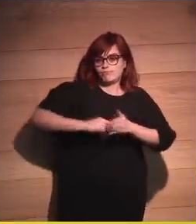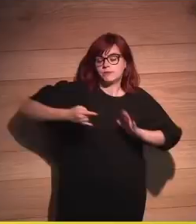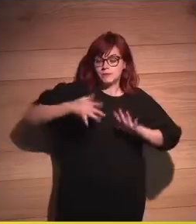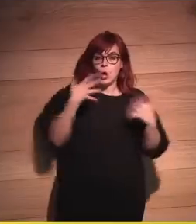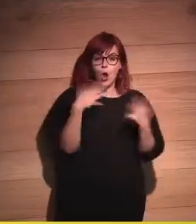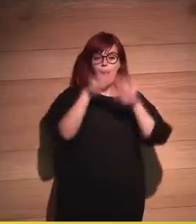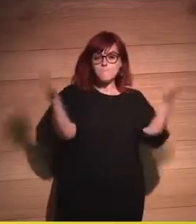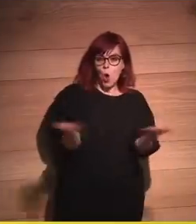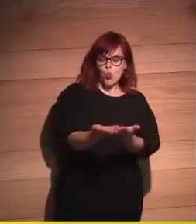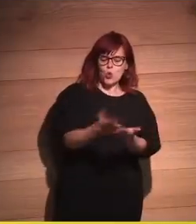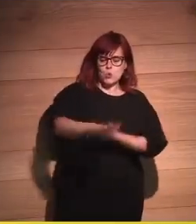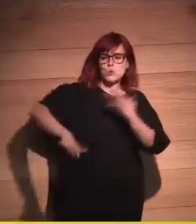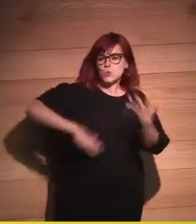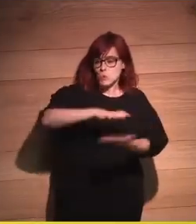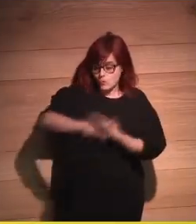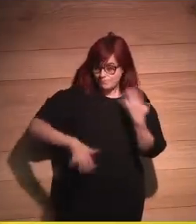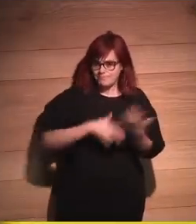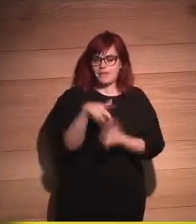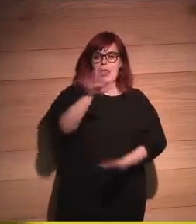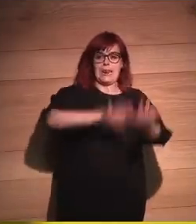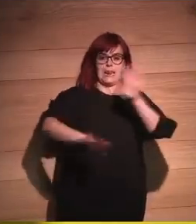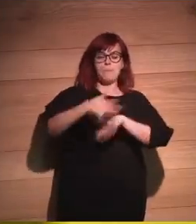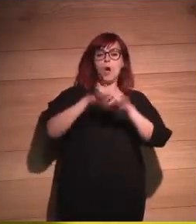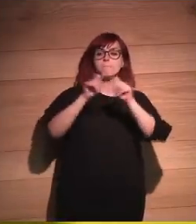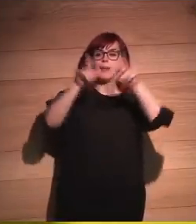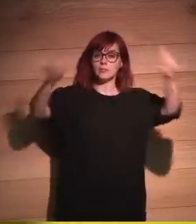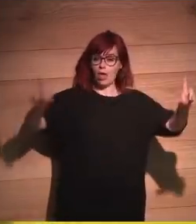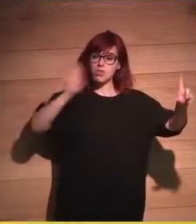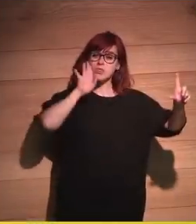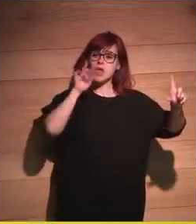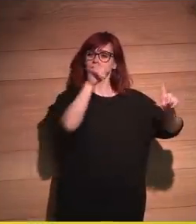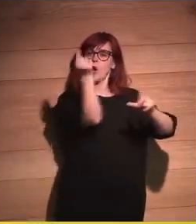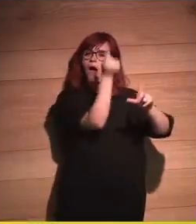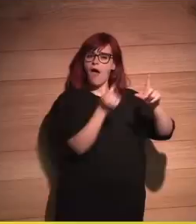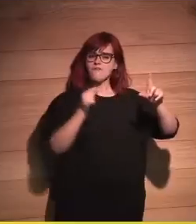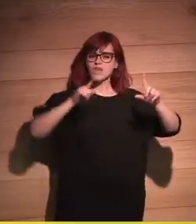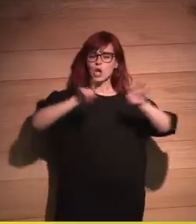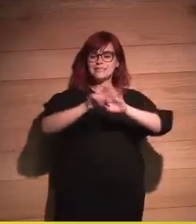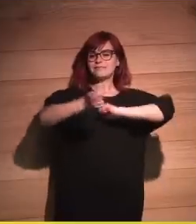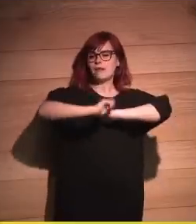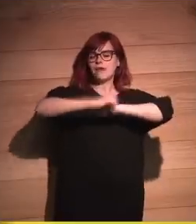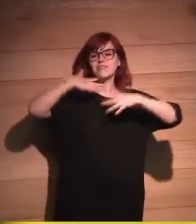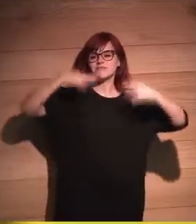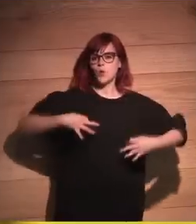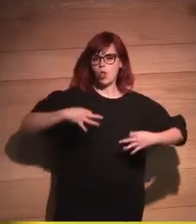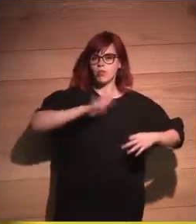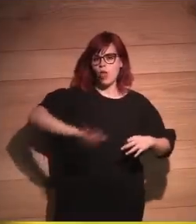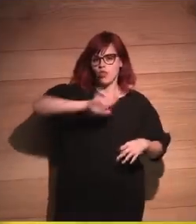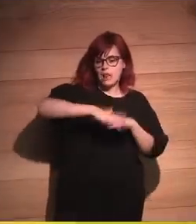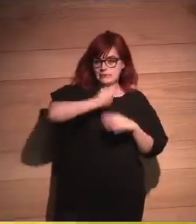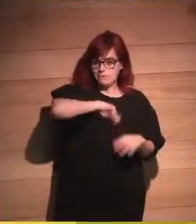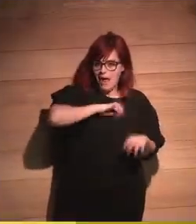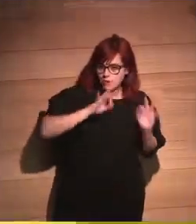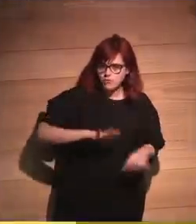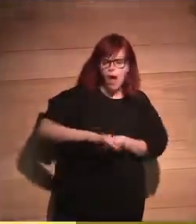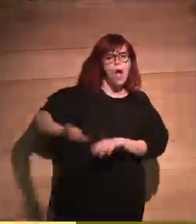tan complejo que tenemos. Lo que tienen en pantalla es un gráfico de la Estrategia de Seguridad Nacional Española